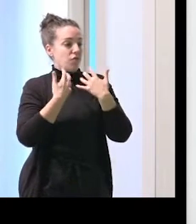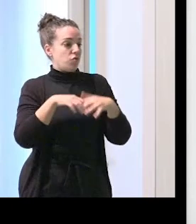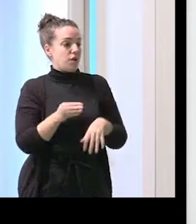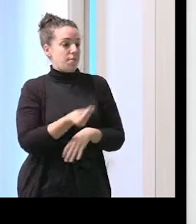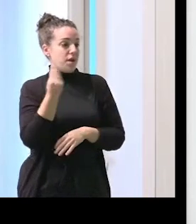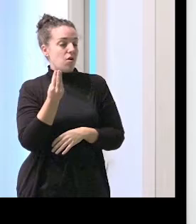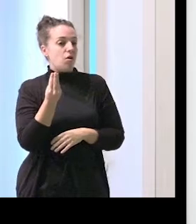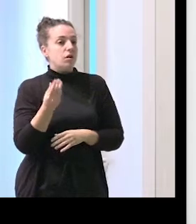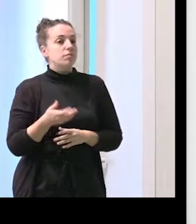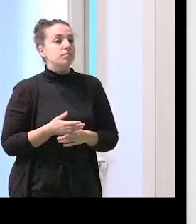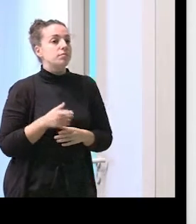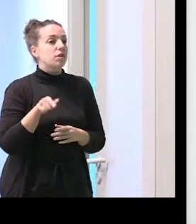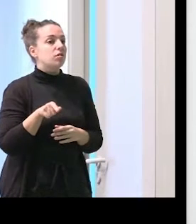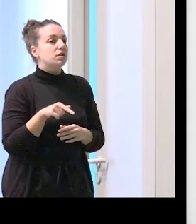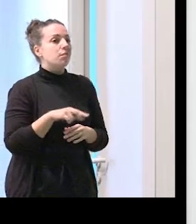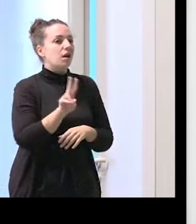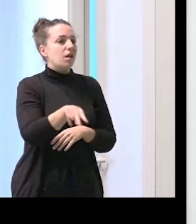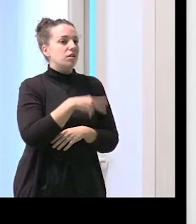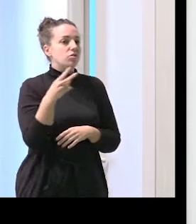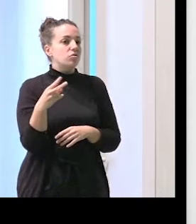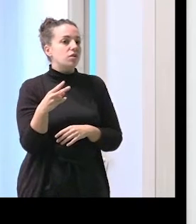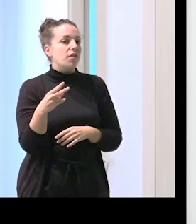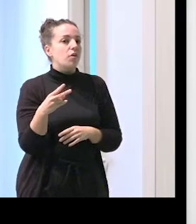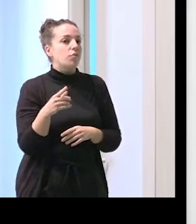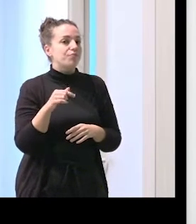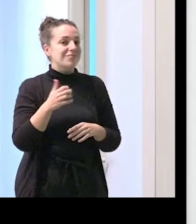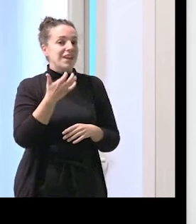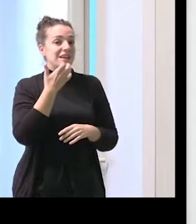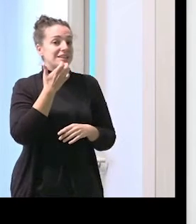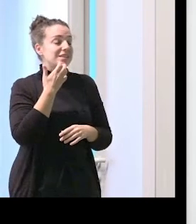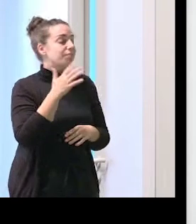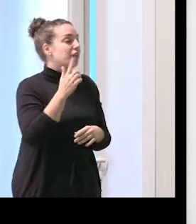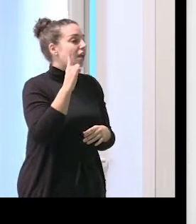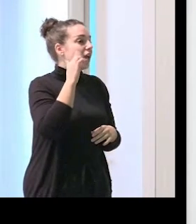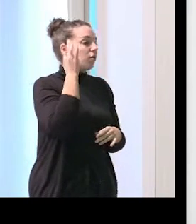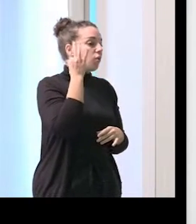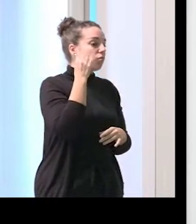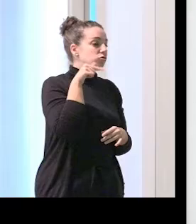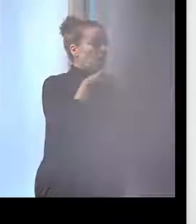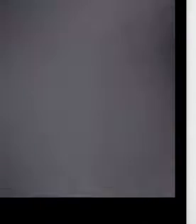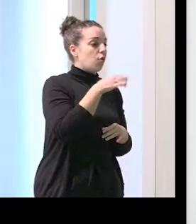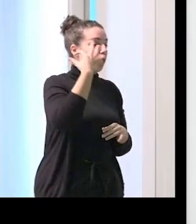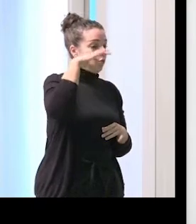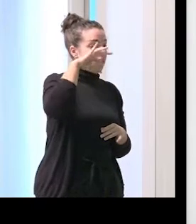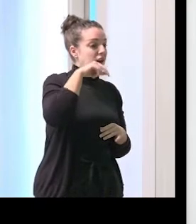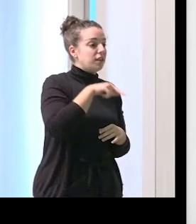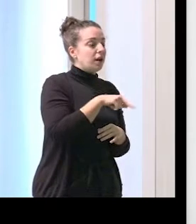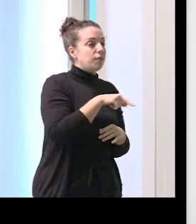Pero tienen peores resultados los adolescentes con hipacusia unilateral que en los niños con